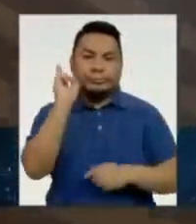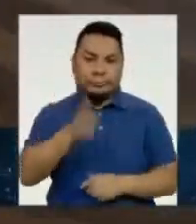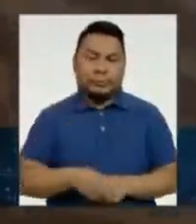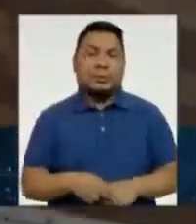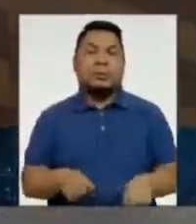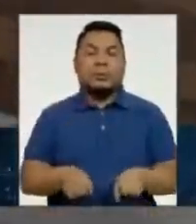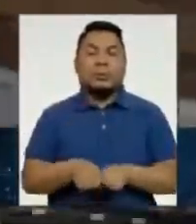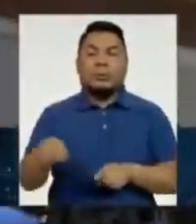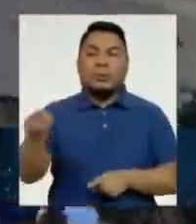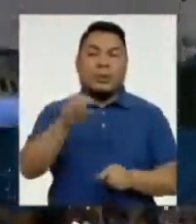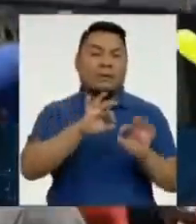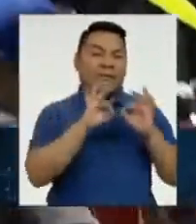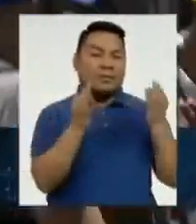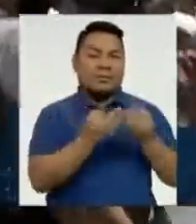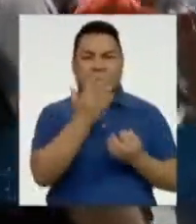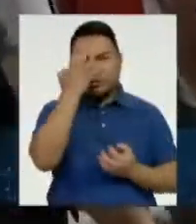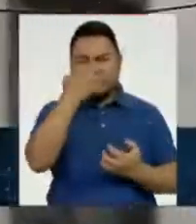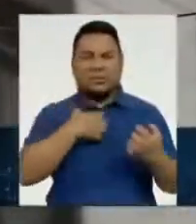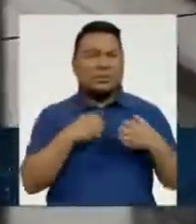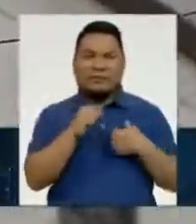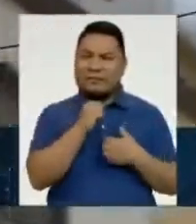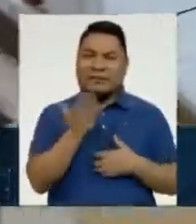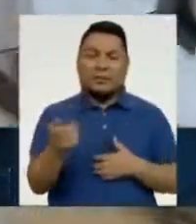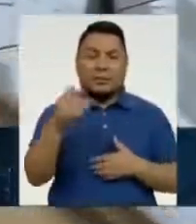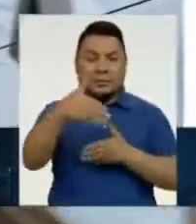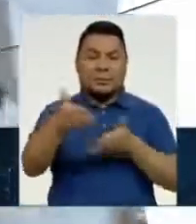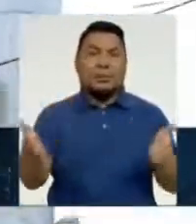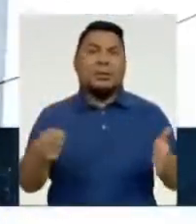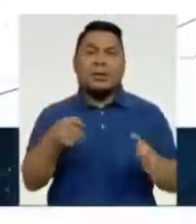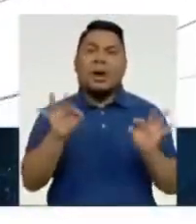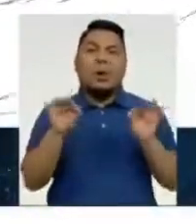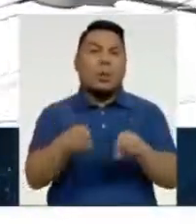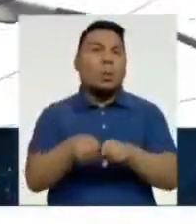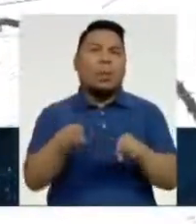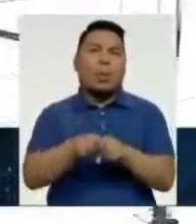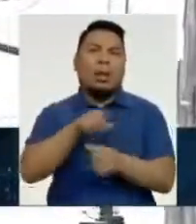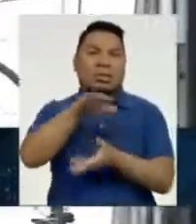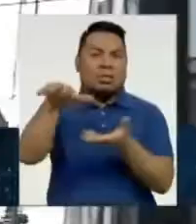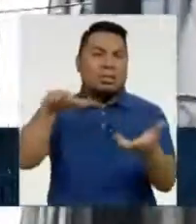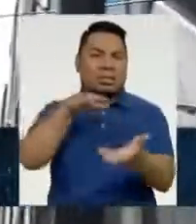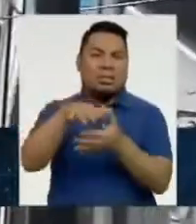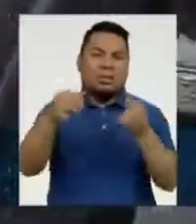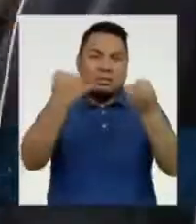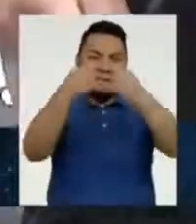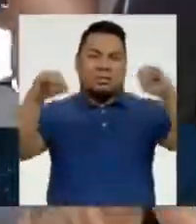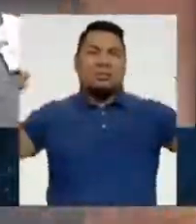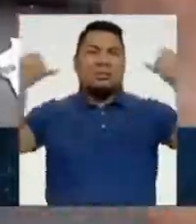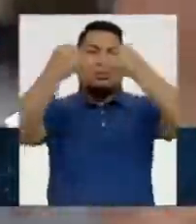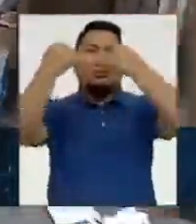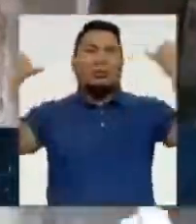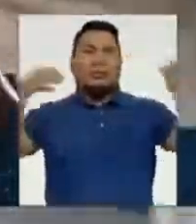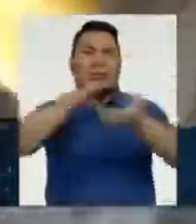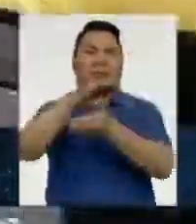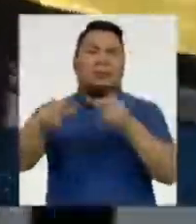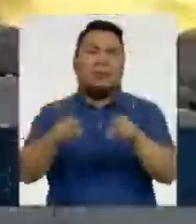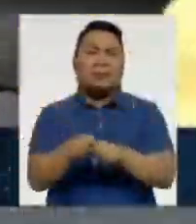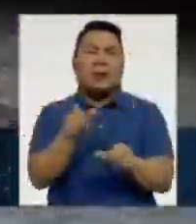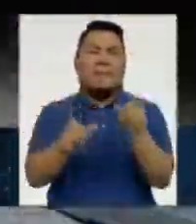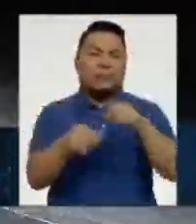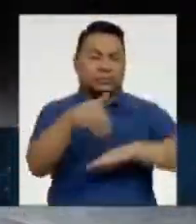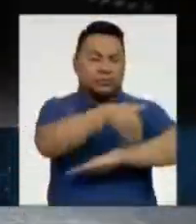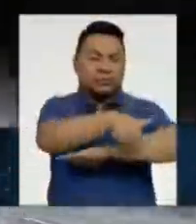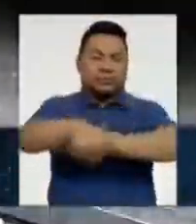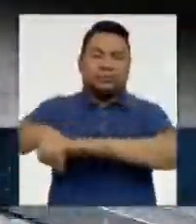indignación de los deudos crece aún más cuando ven que Mesa Redonda sigue igual de caótica. Cables expuestos, comerciantes que se apoderan de las